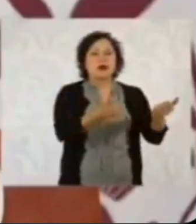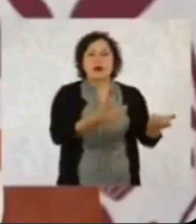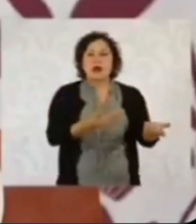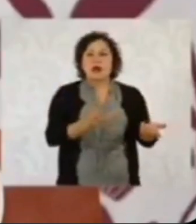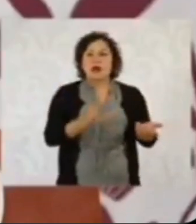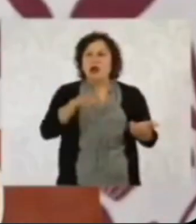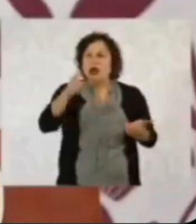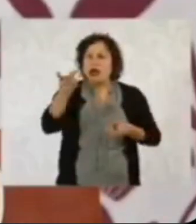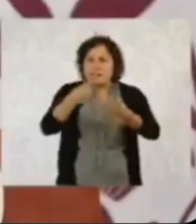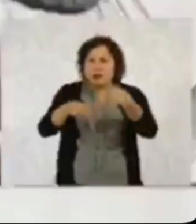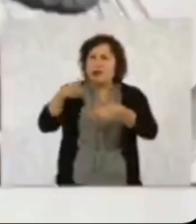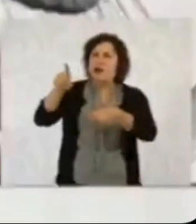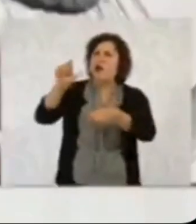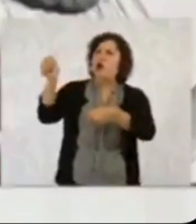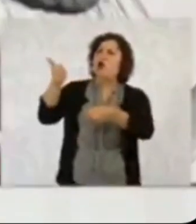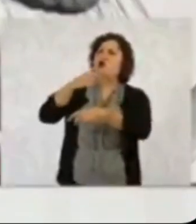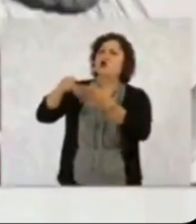Si eso no es pérdida de soberanía